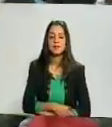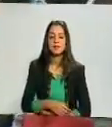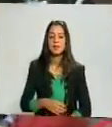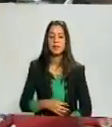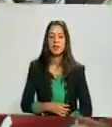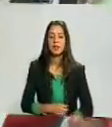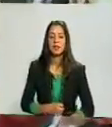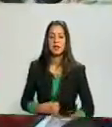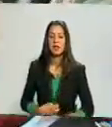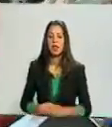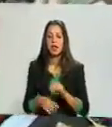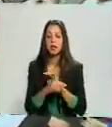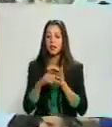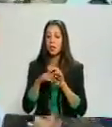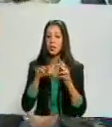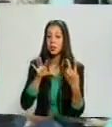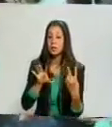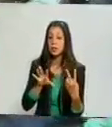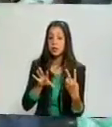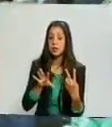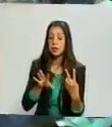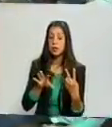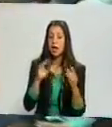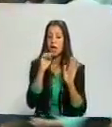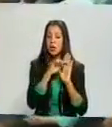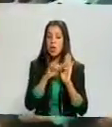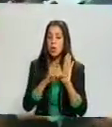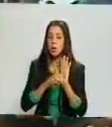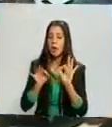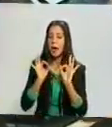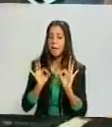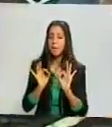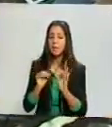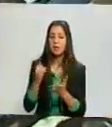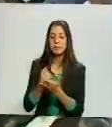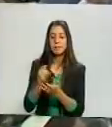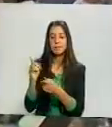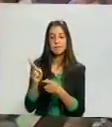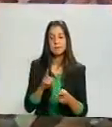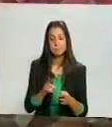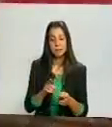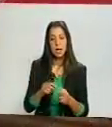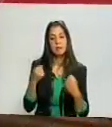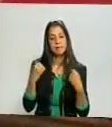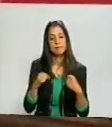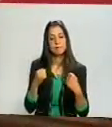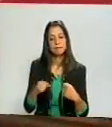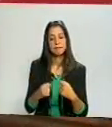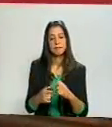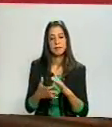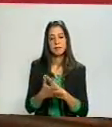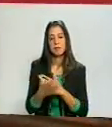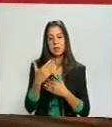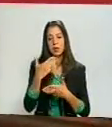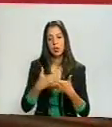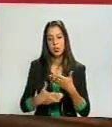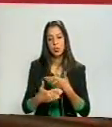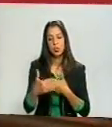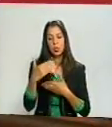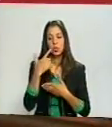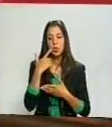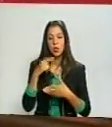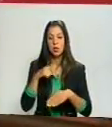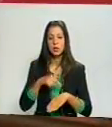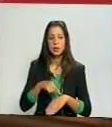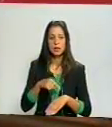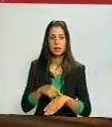Artículo 7. El régimen especial tributario aquí previsto se aplicará a los ejercicios fiscales que se encuentren en